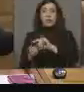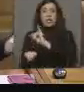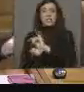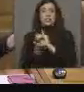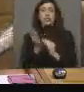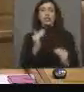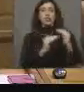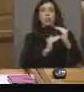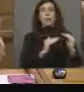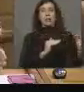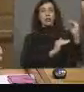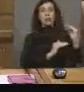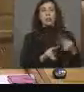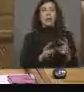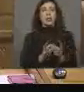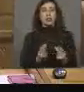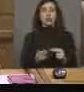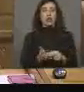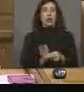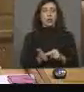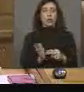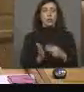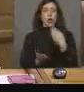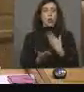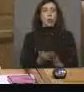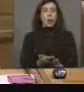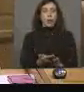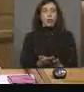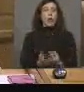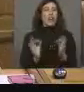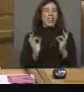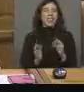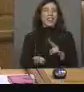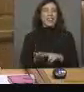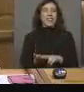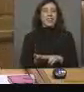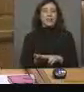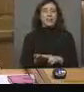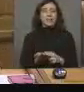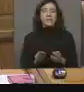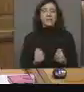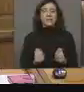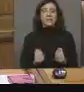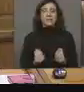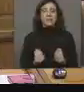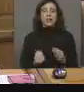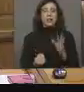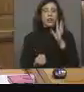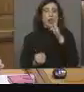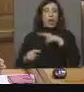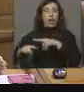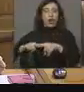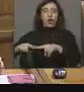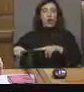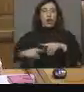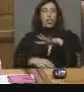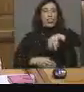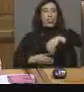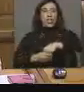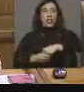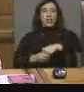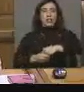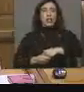superiores para ir solucionando problemas cuando lo que en el fondo pasa es que no tenemos coordinación dentro de los